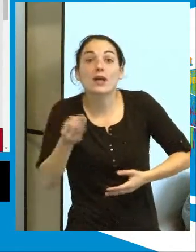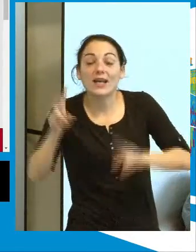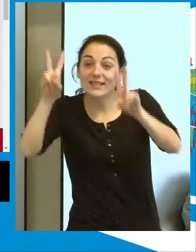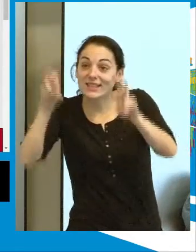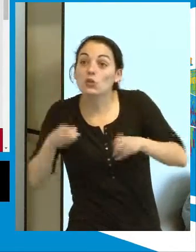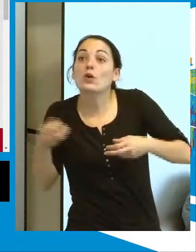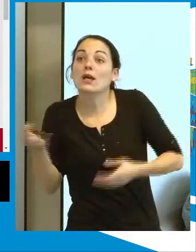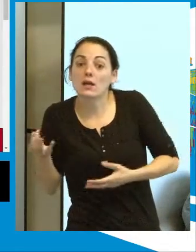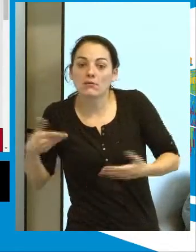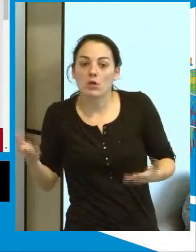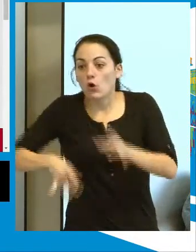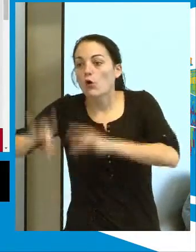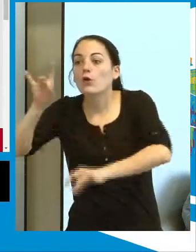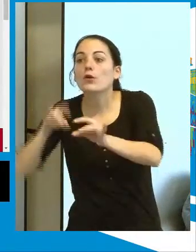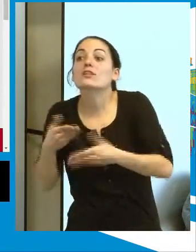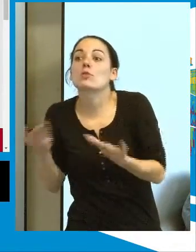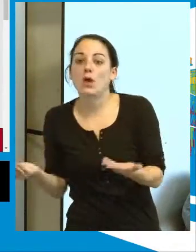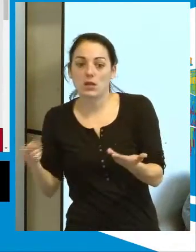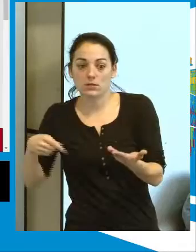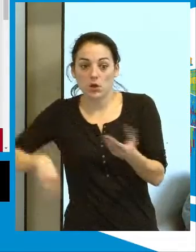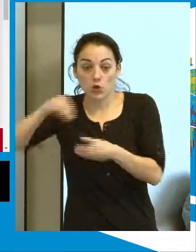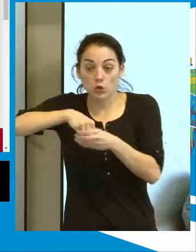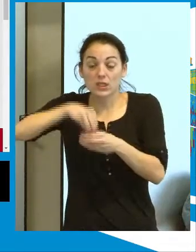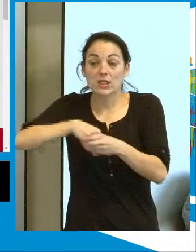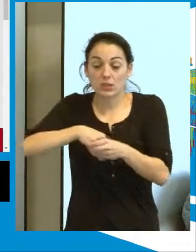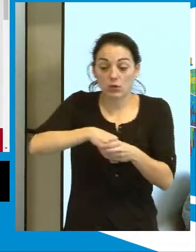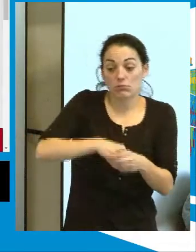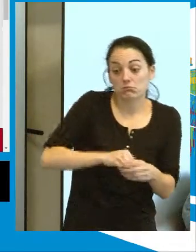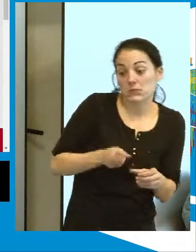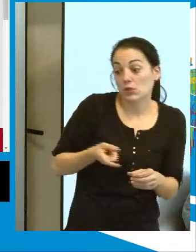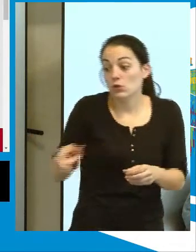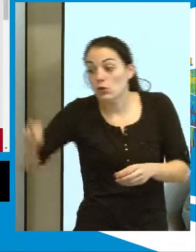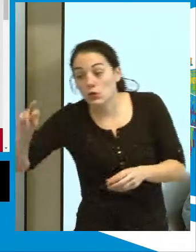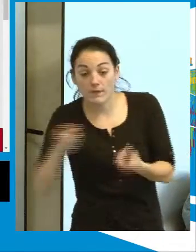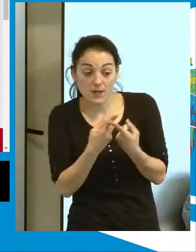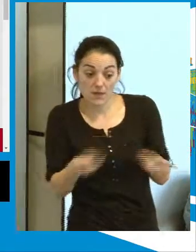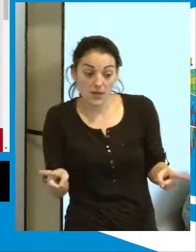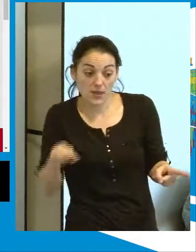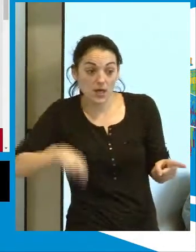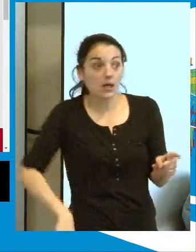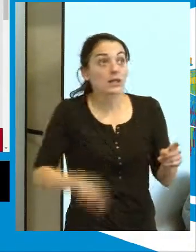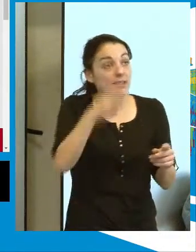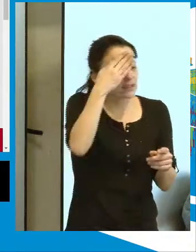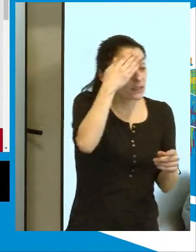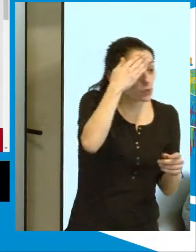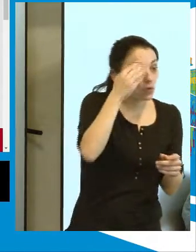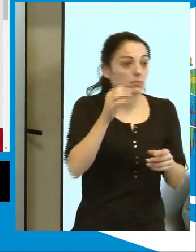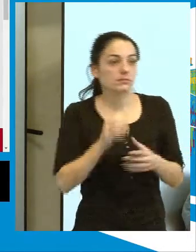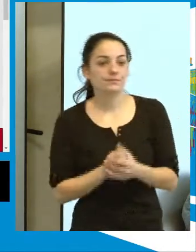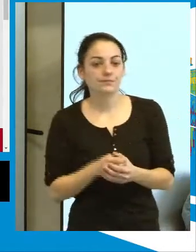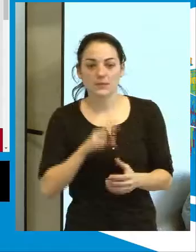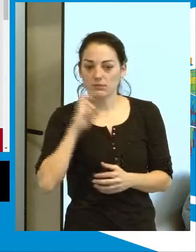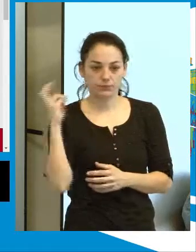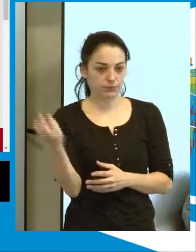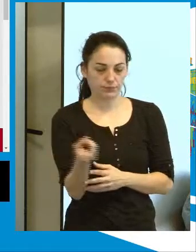qué opciones puede tener, qué es un contenido de lo que no es, una imagen que le lea el título o le dé una descripción, etcétera, etcétera. Entonces